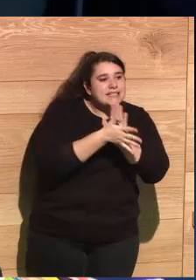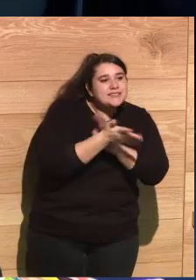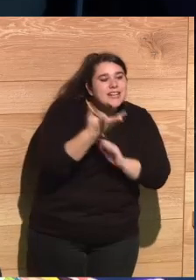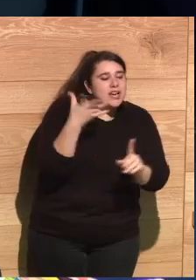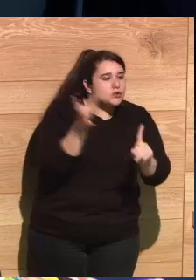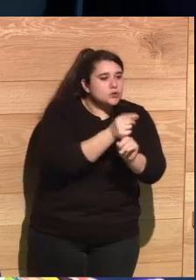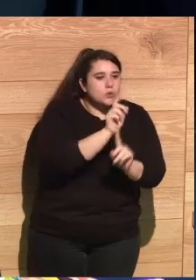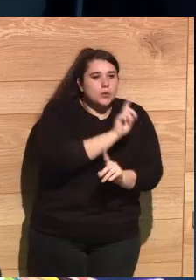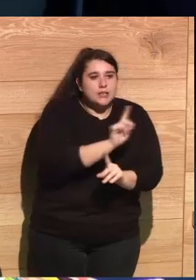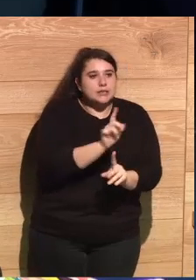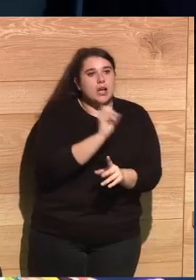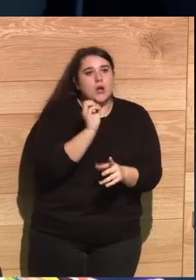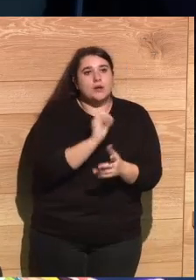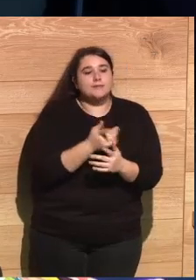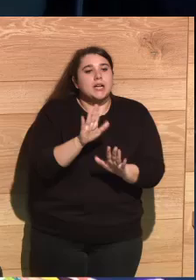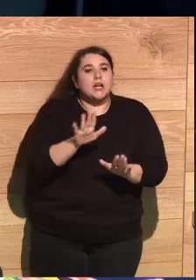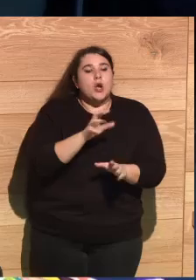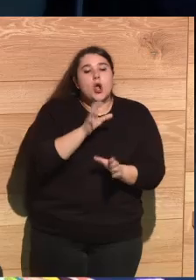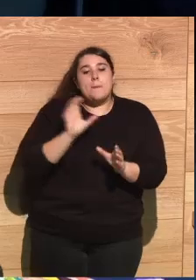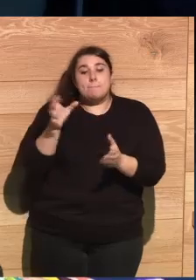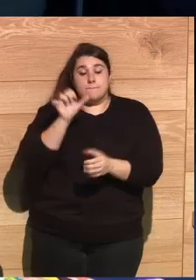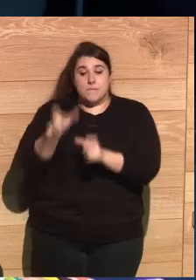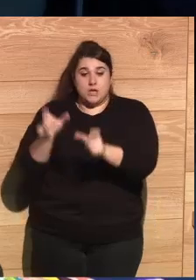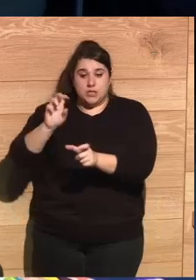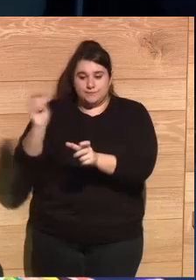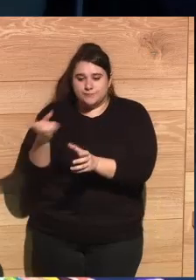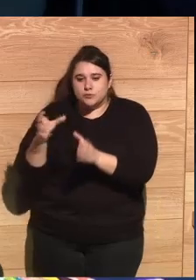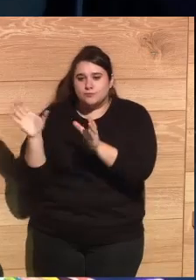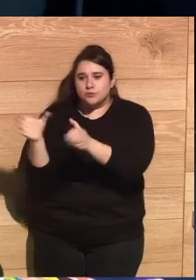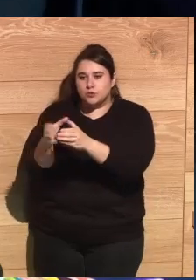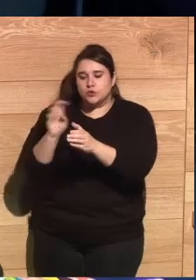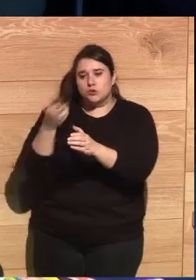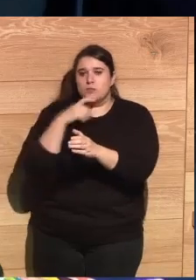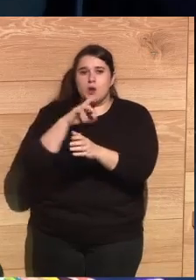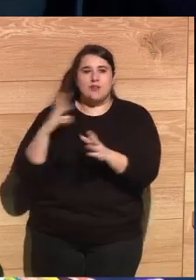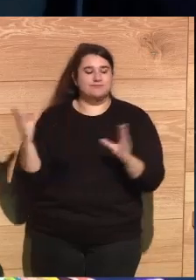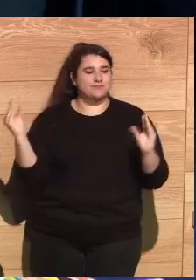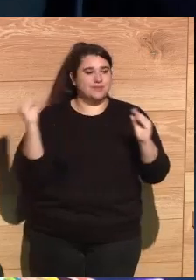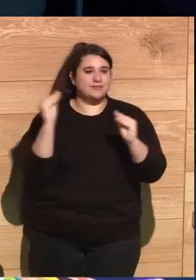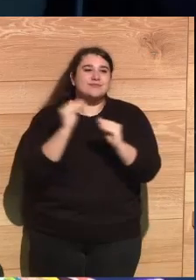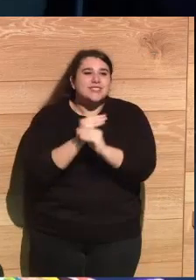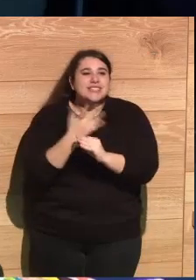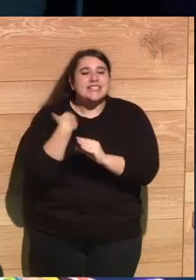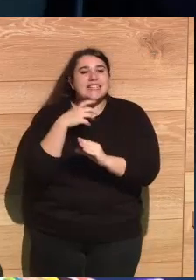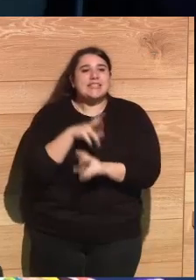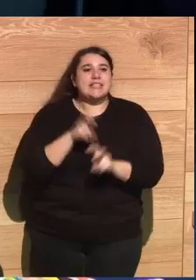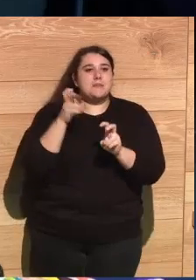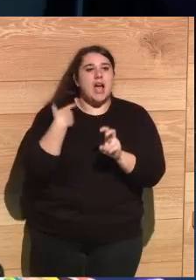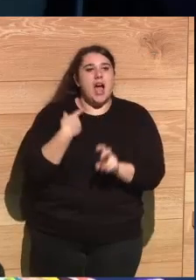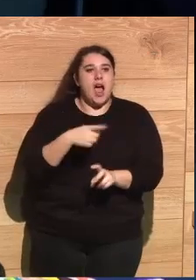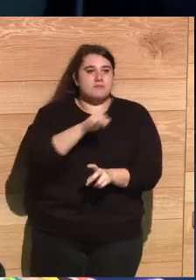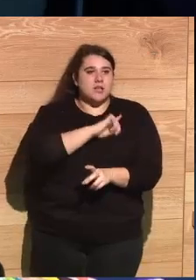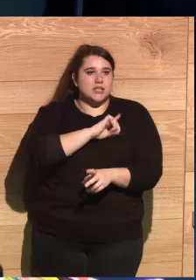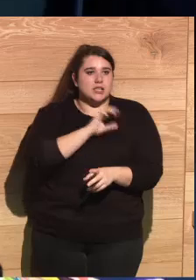ellos, pero hay otra población que no se entiende con ese aparato militar, ni